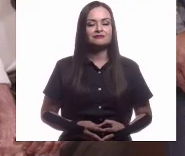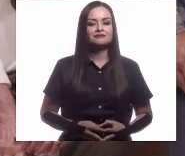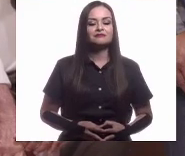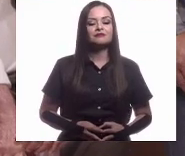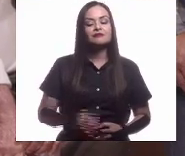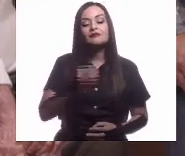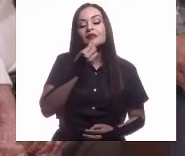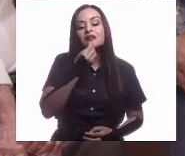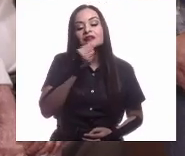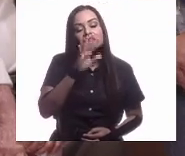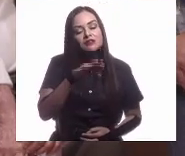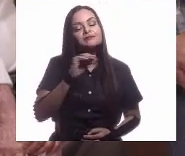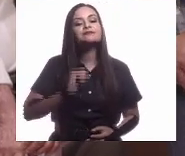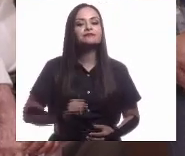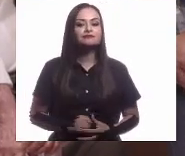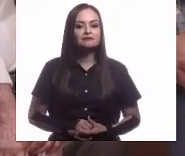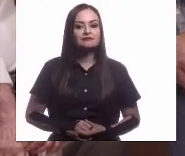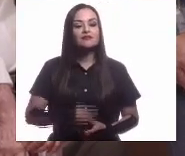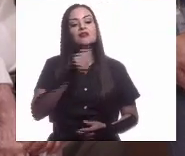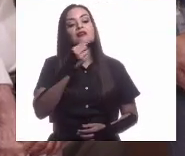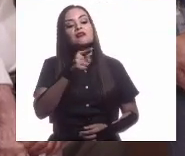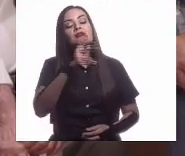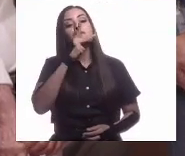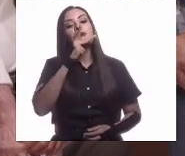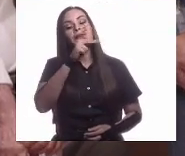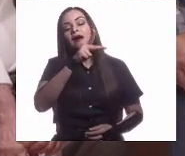Ismael, hijo, e Ismael, papá,